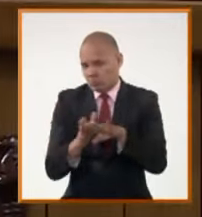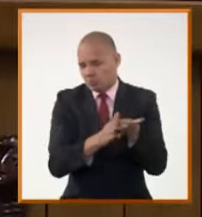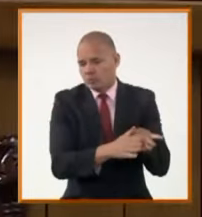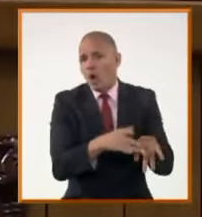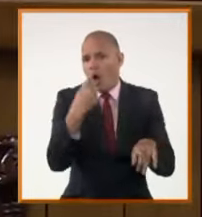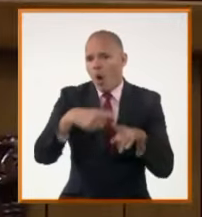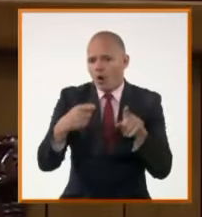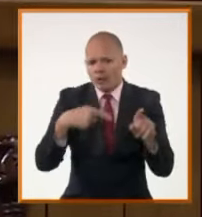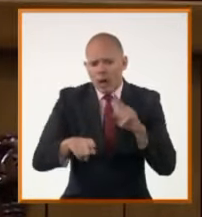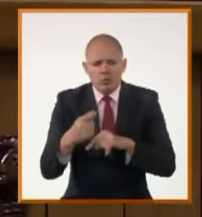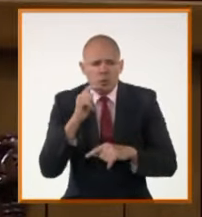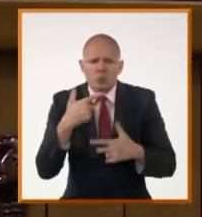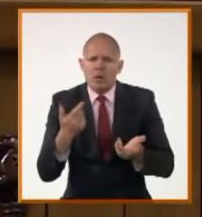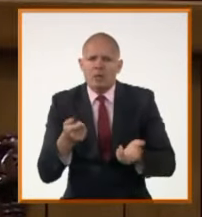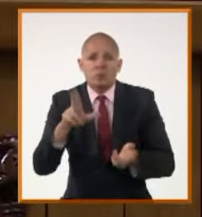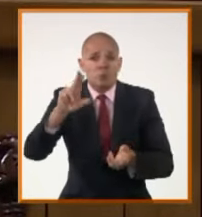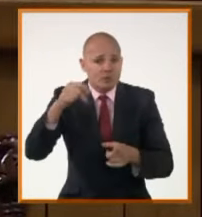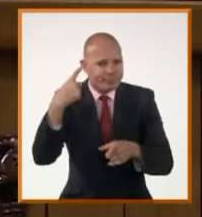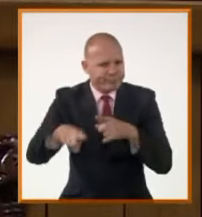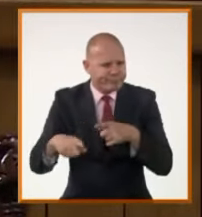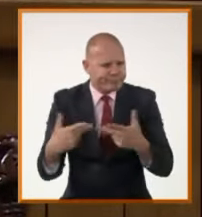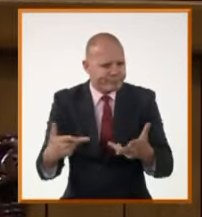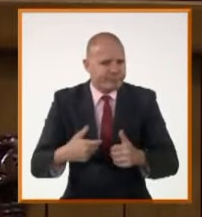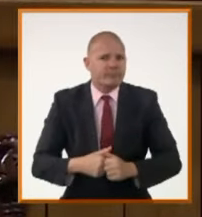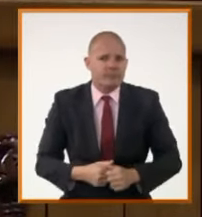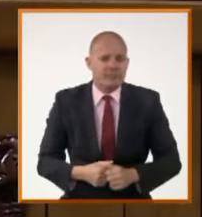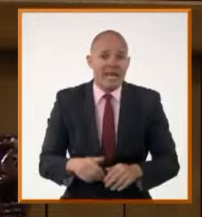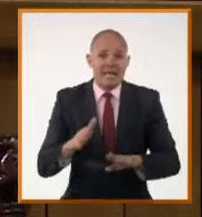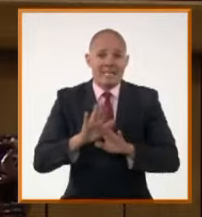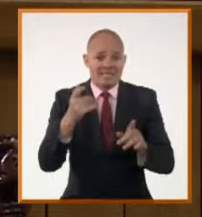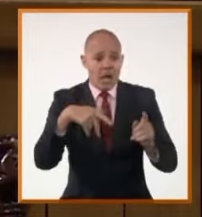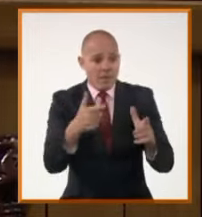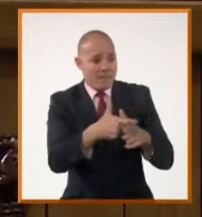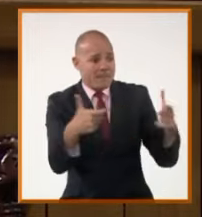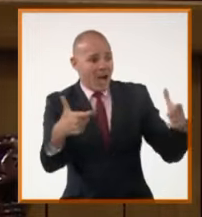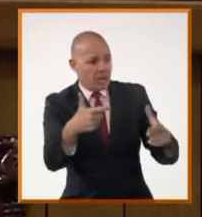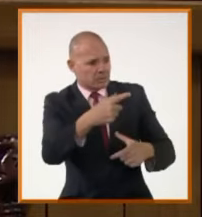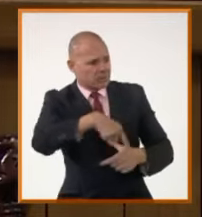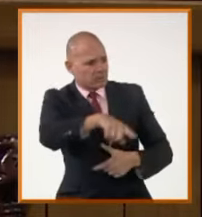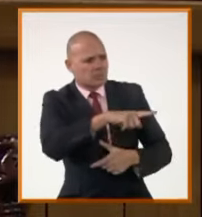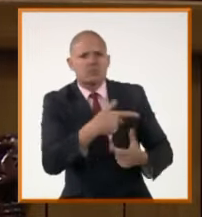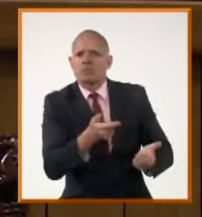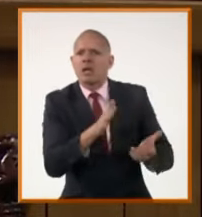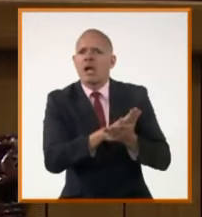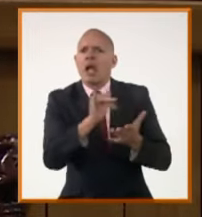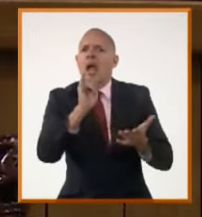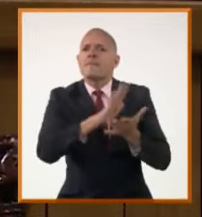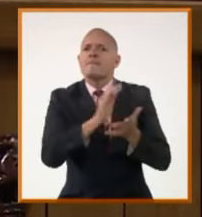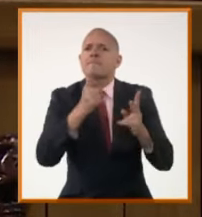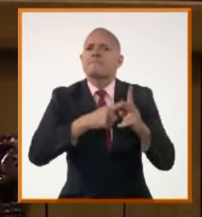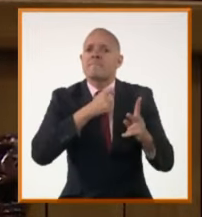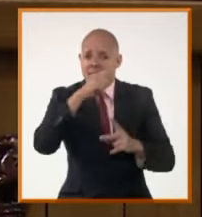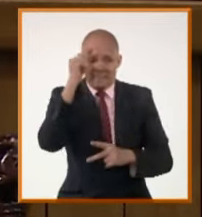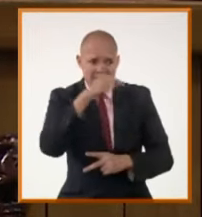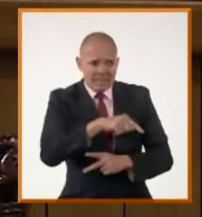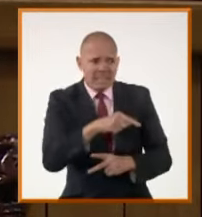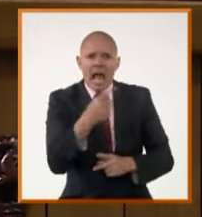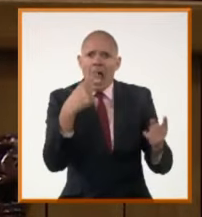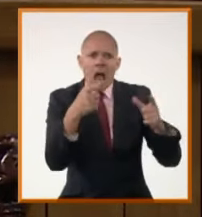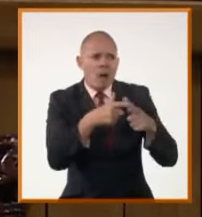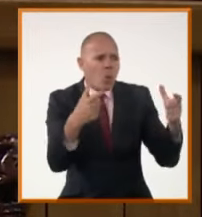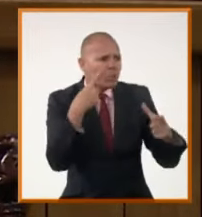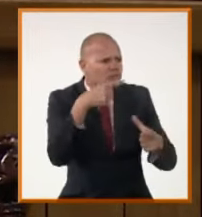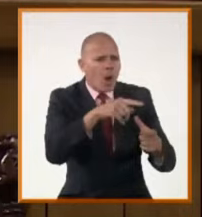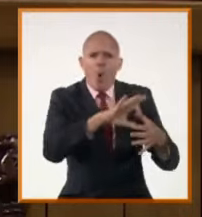salido, una cantidad de MIPYMES con pérdida, eso yo nunca lo había visto, pero nos preocupó tanto, nos salió en